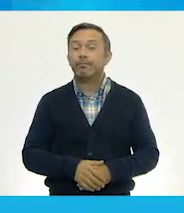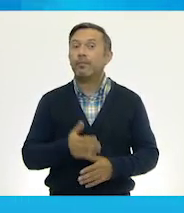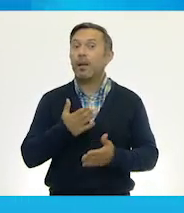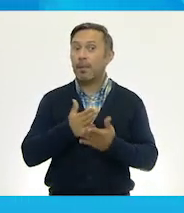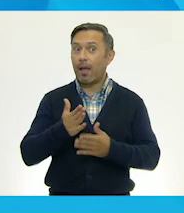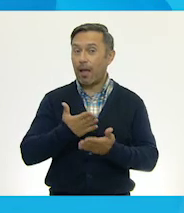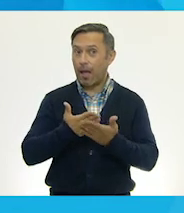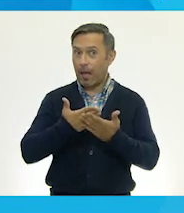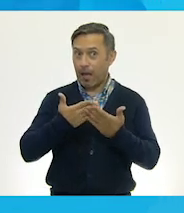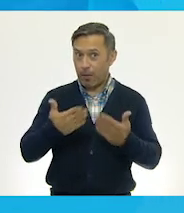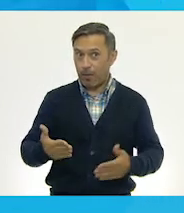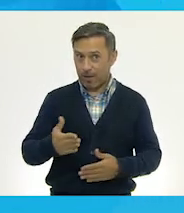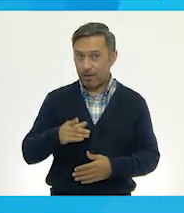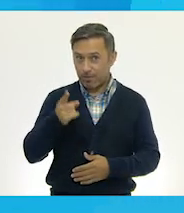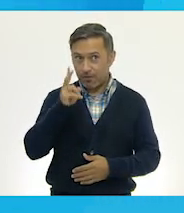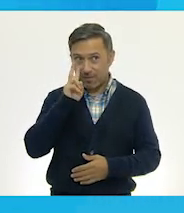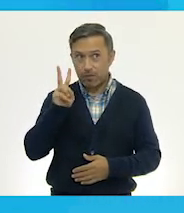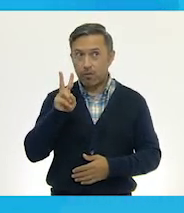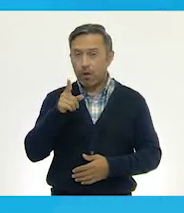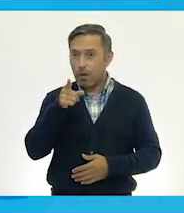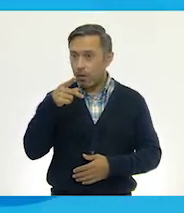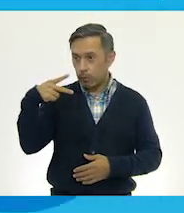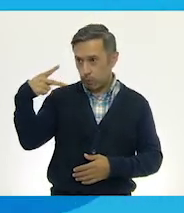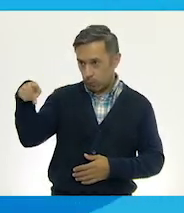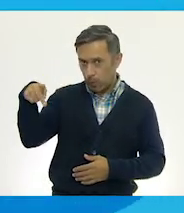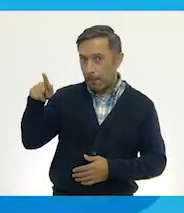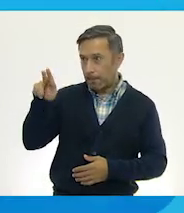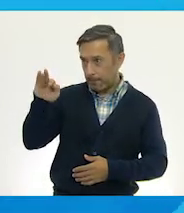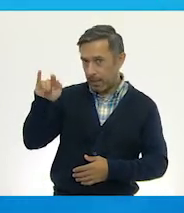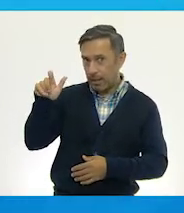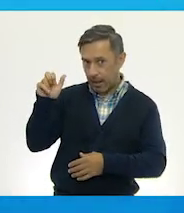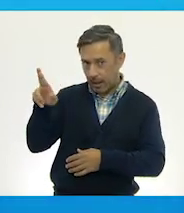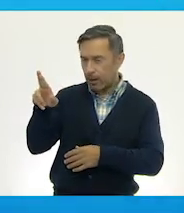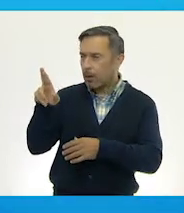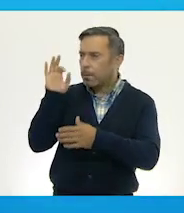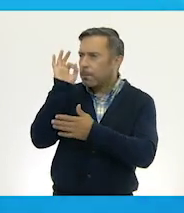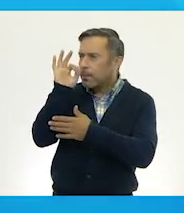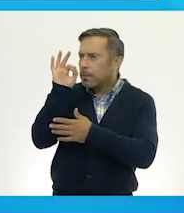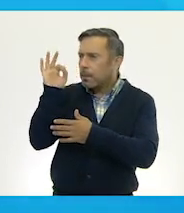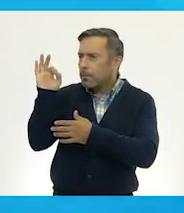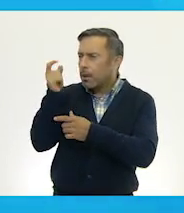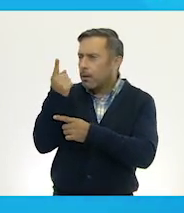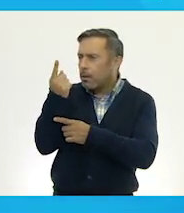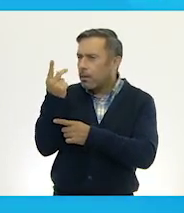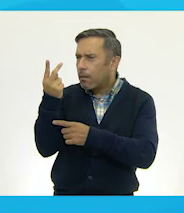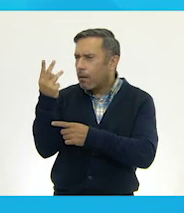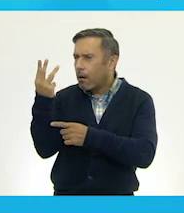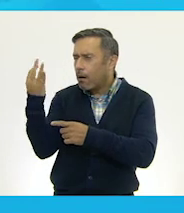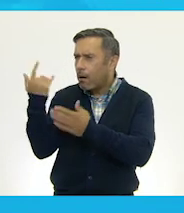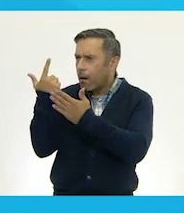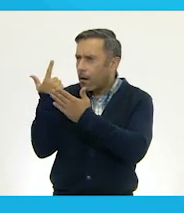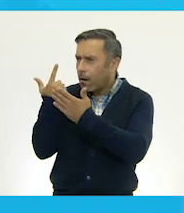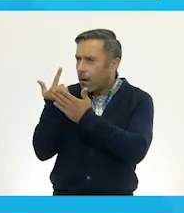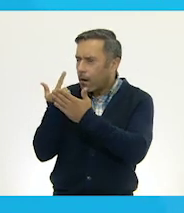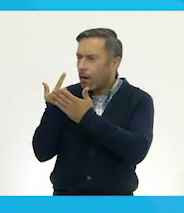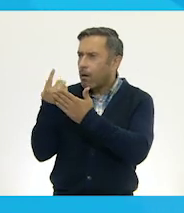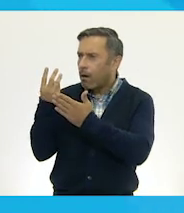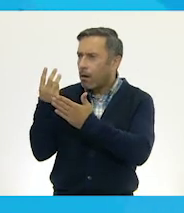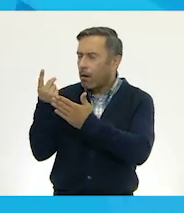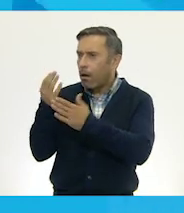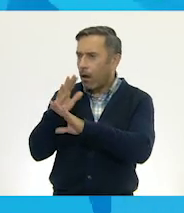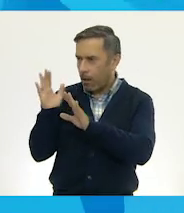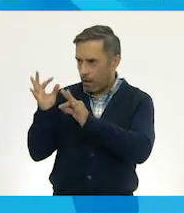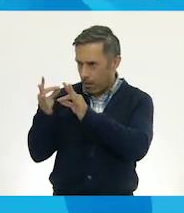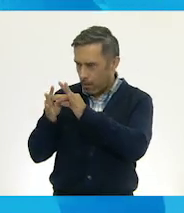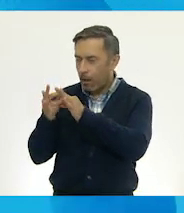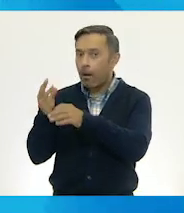tablero. ¿De acuerdo? Obsérvenlo bien. Vayan contando mis fichitas. Muy bien.